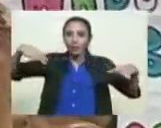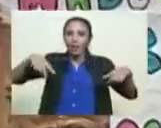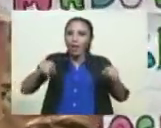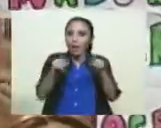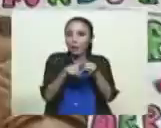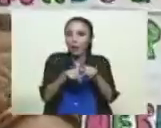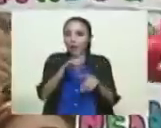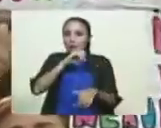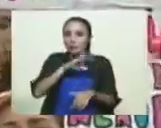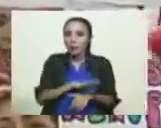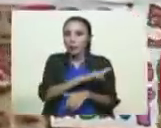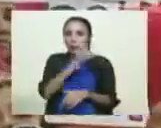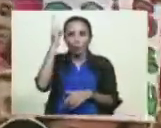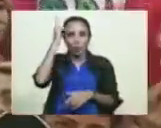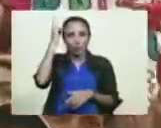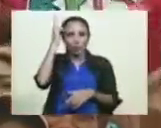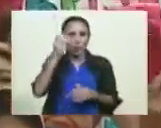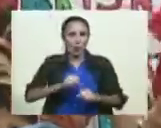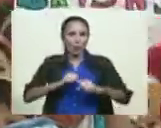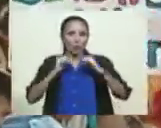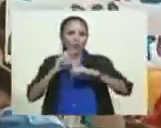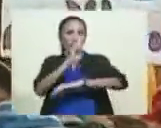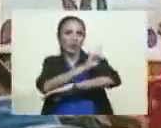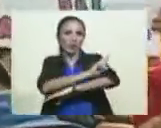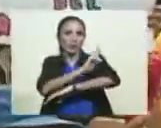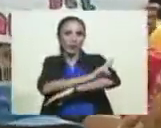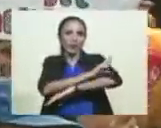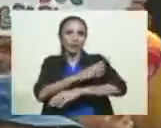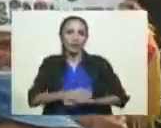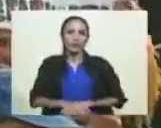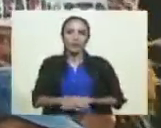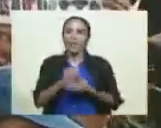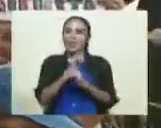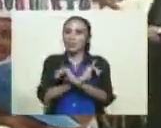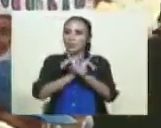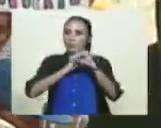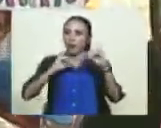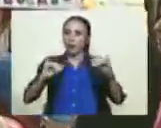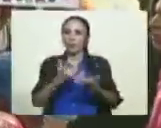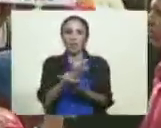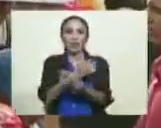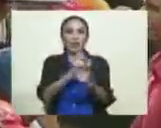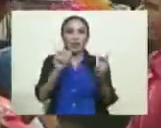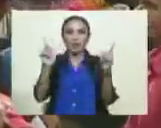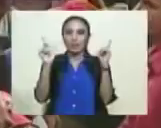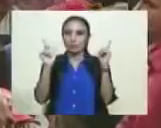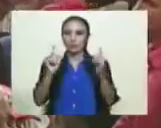Somos un pueblo rebelde, indómito, un pueblo que no se rinde,